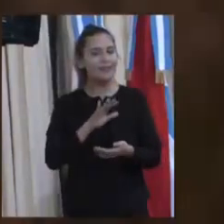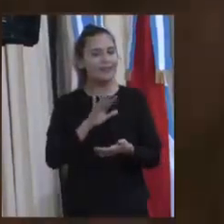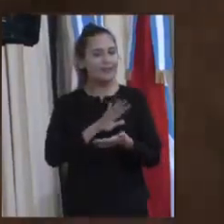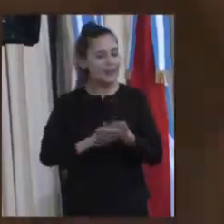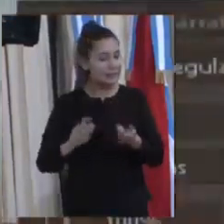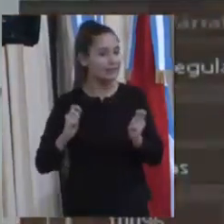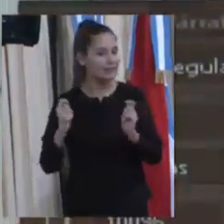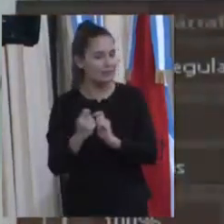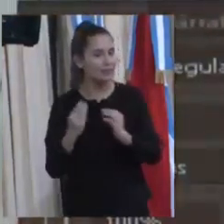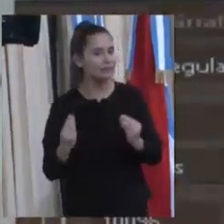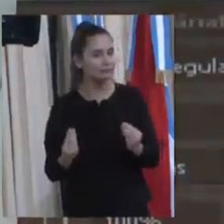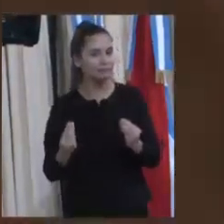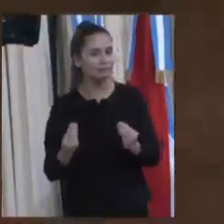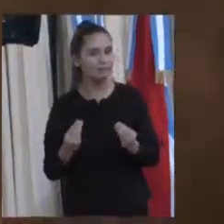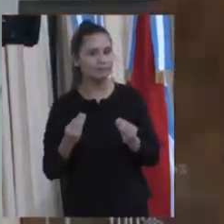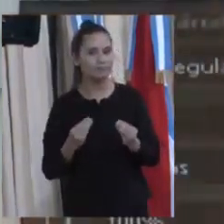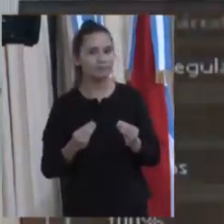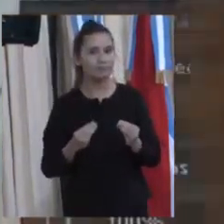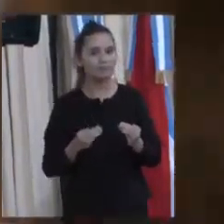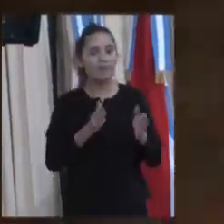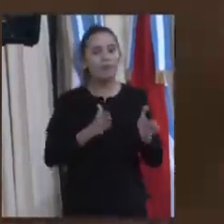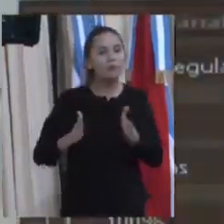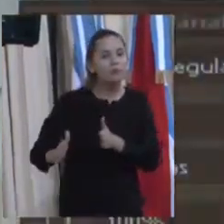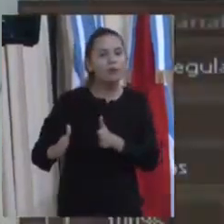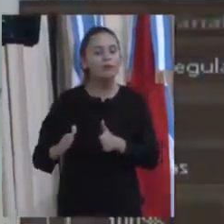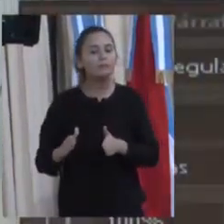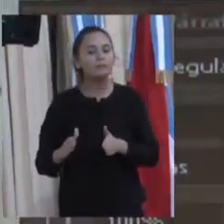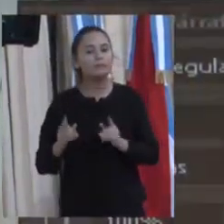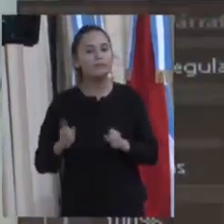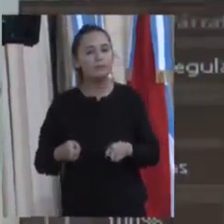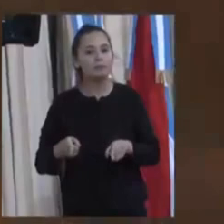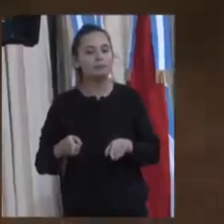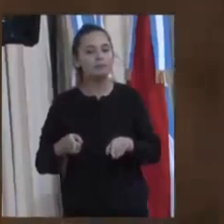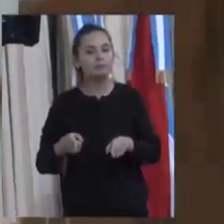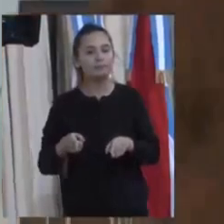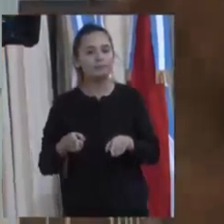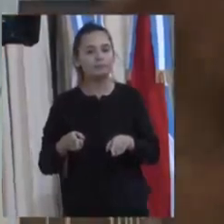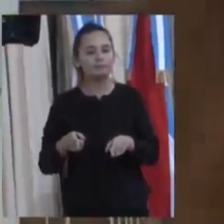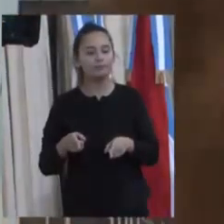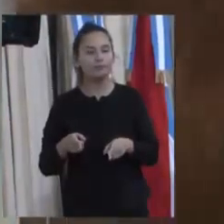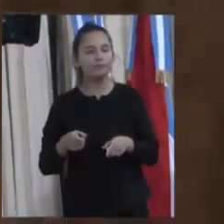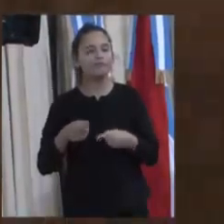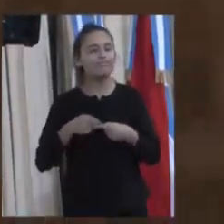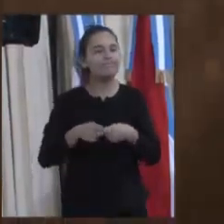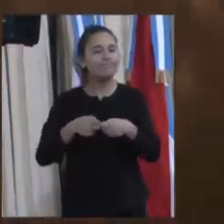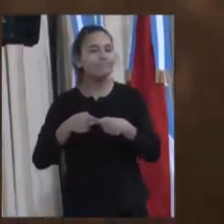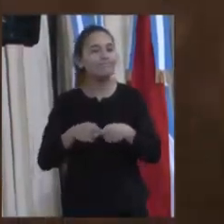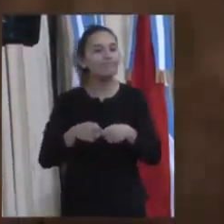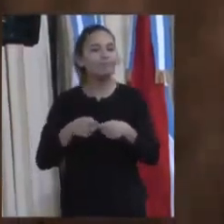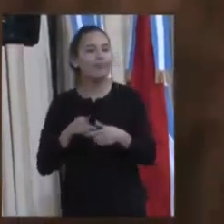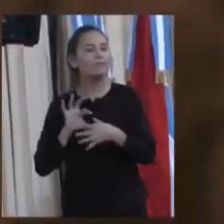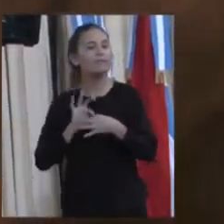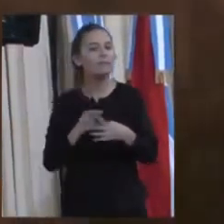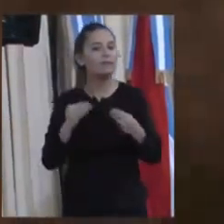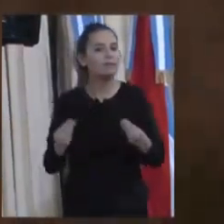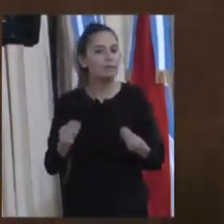transformación estructural del nivel está también la discusión que va de la mano